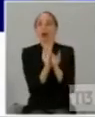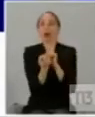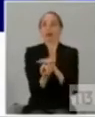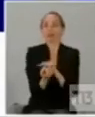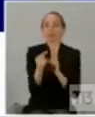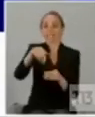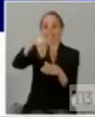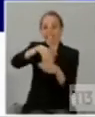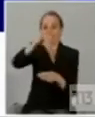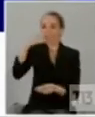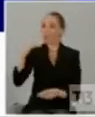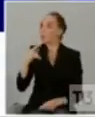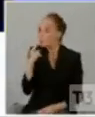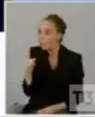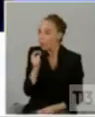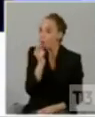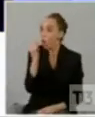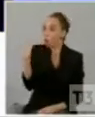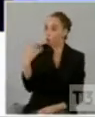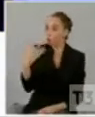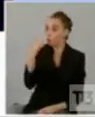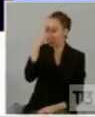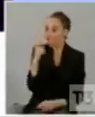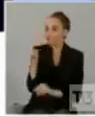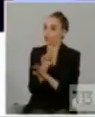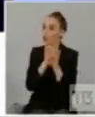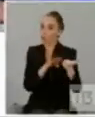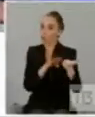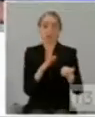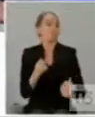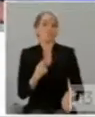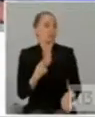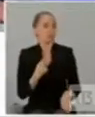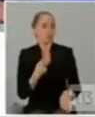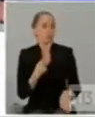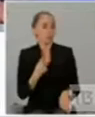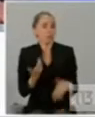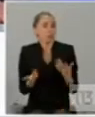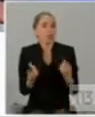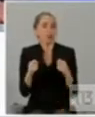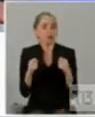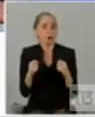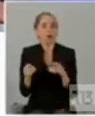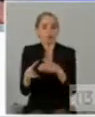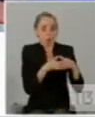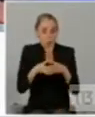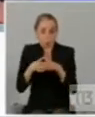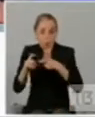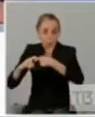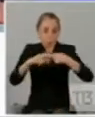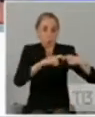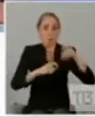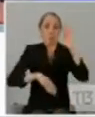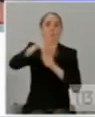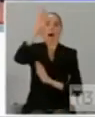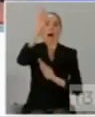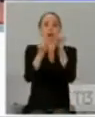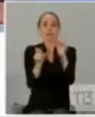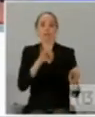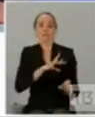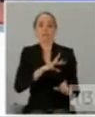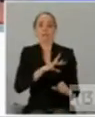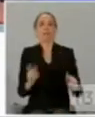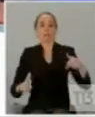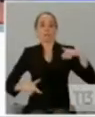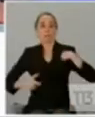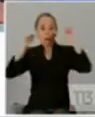es la elección más importante del siglo XXI. Pero lo acusaron de algo bastante serio. Está bien, pero no lo hice yo. Y yo lo que estoy tratando es tener una coalición mayoritaria en Chile que asegure la gobernabilidad